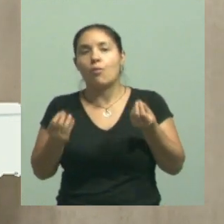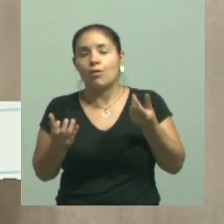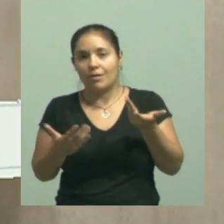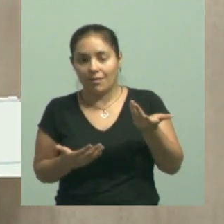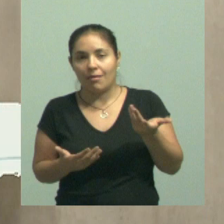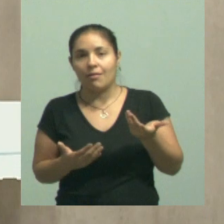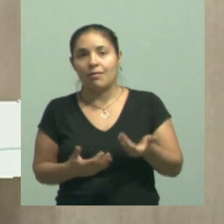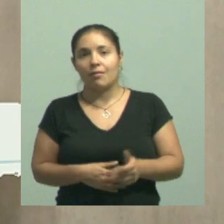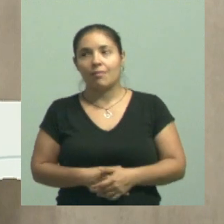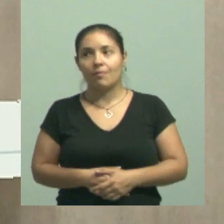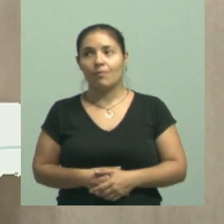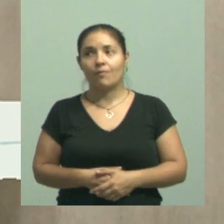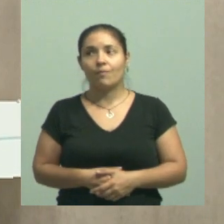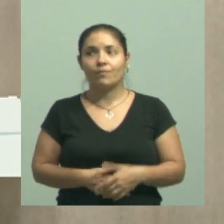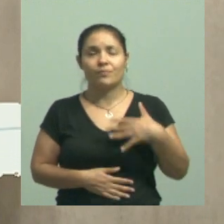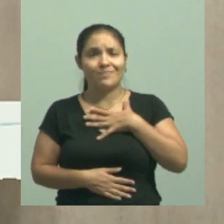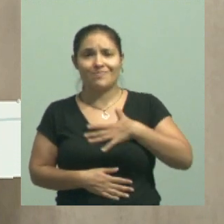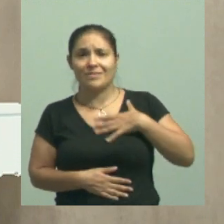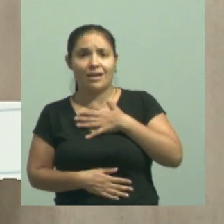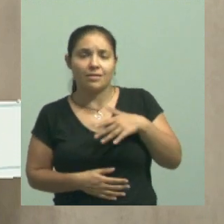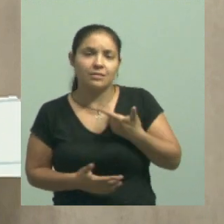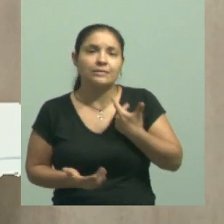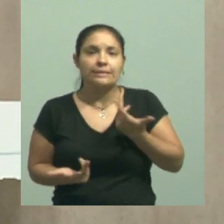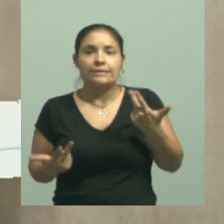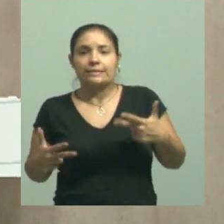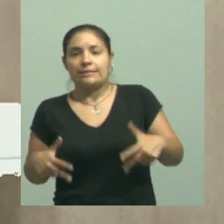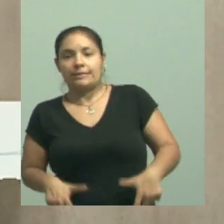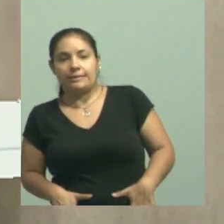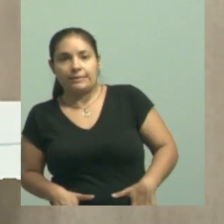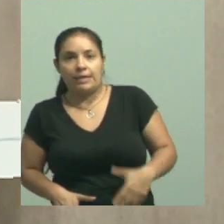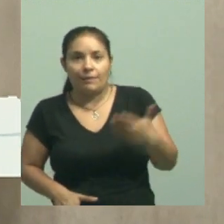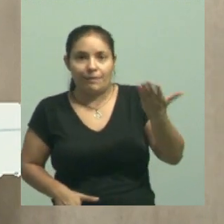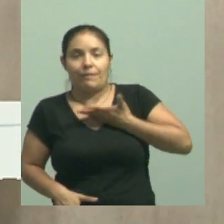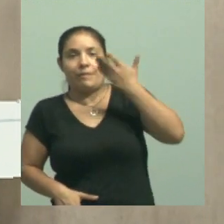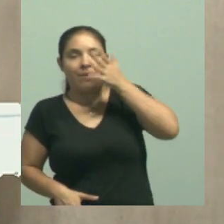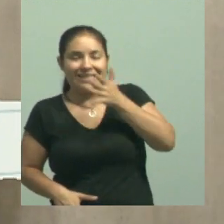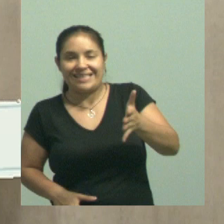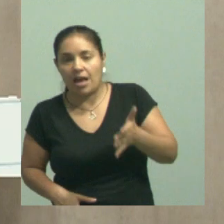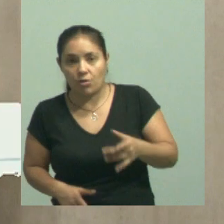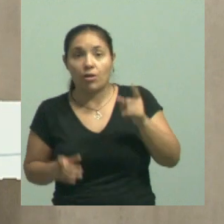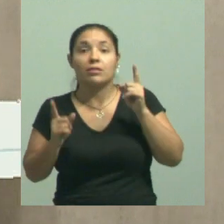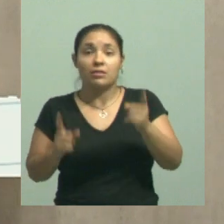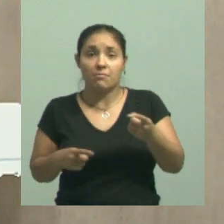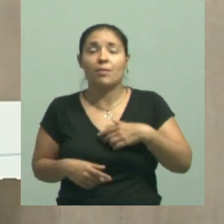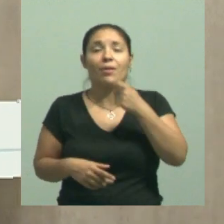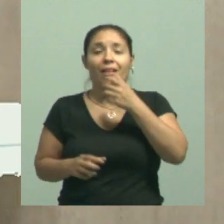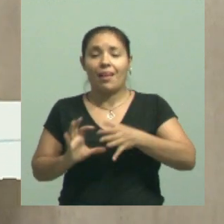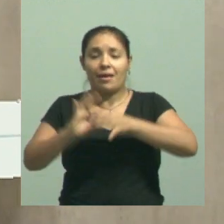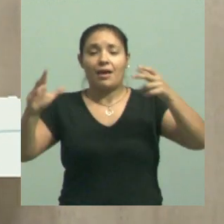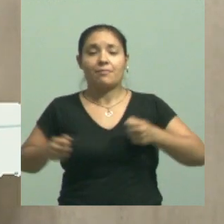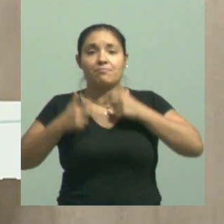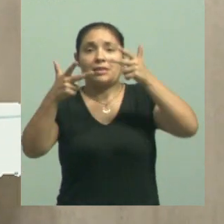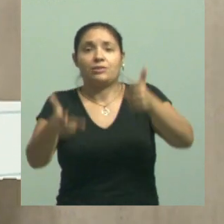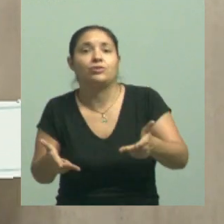dicho, una autocensura por un lado y una afectación directa no solo de su libertad de expresión, sino de la